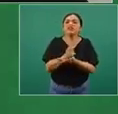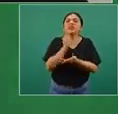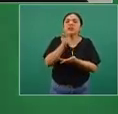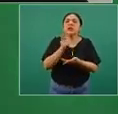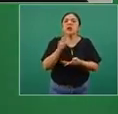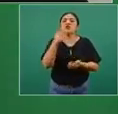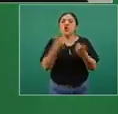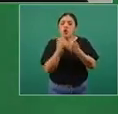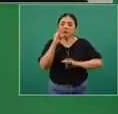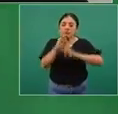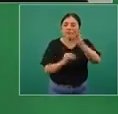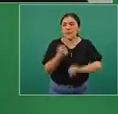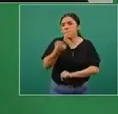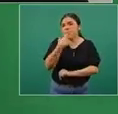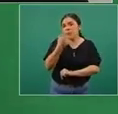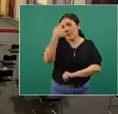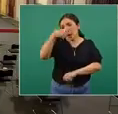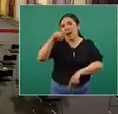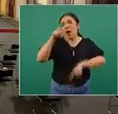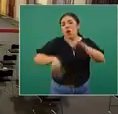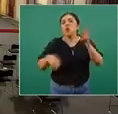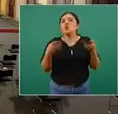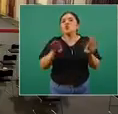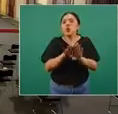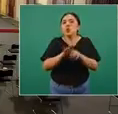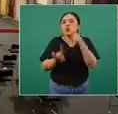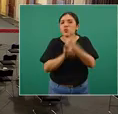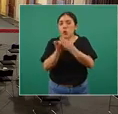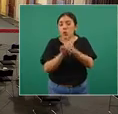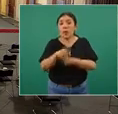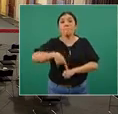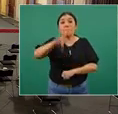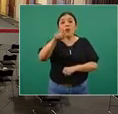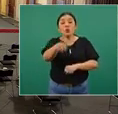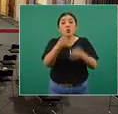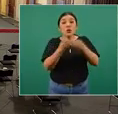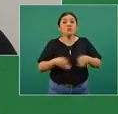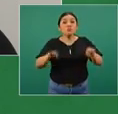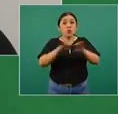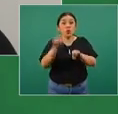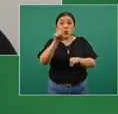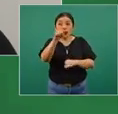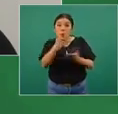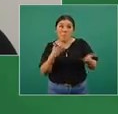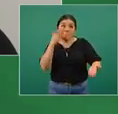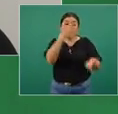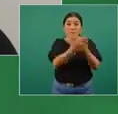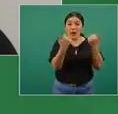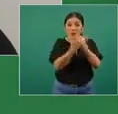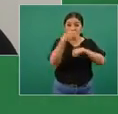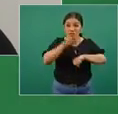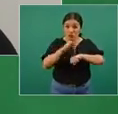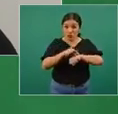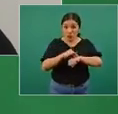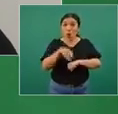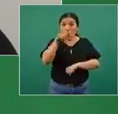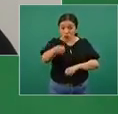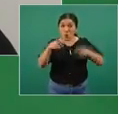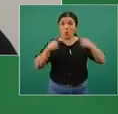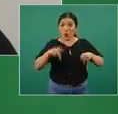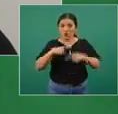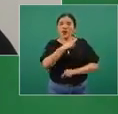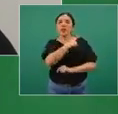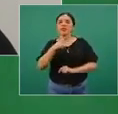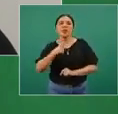un tratamiento del problema que pueda tener. Lo que sí es importante es que al acudir a la consulta médica, la persona